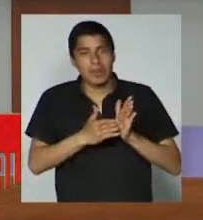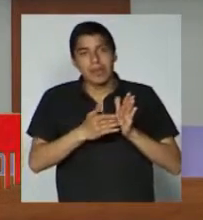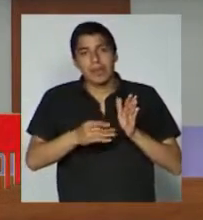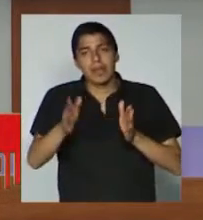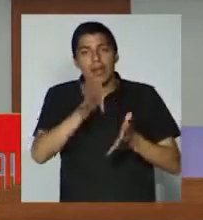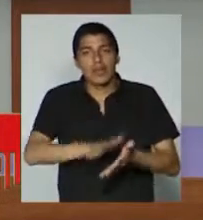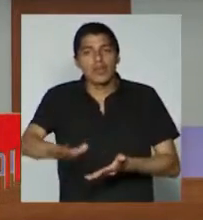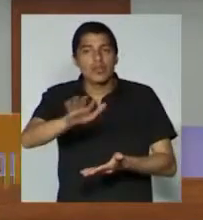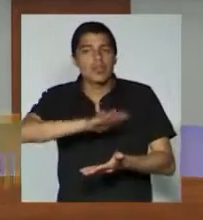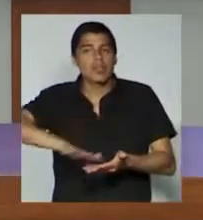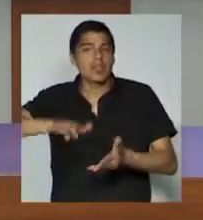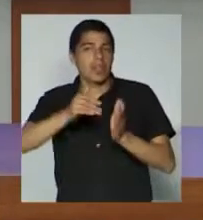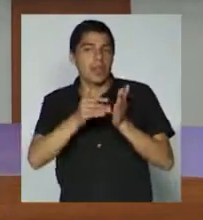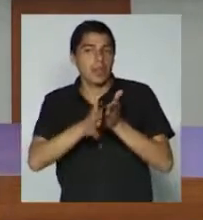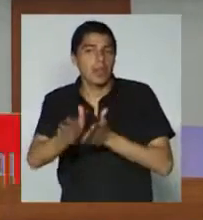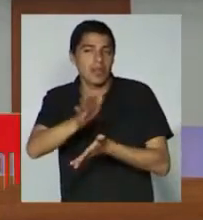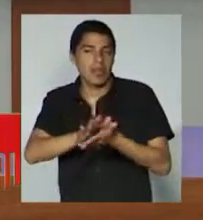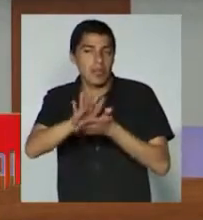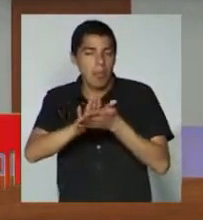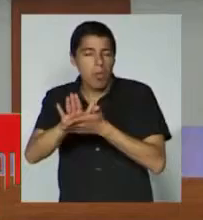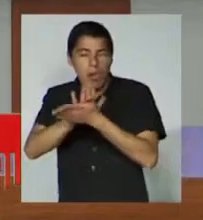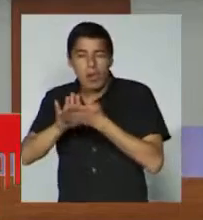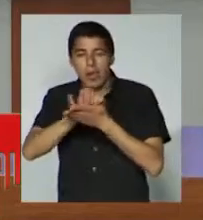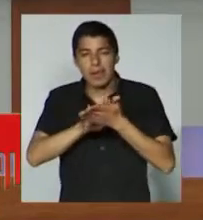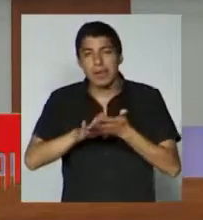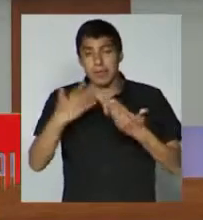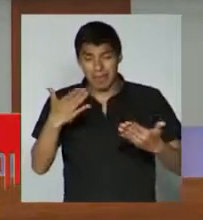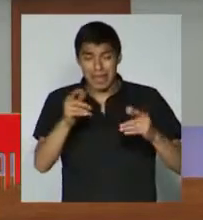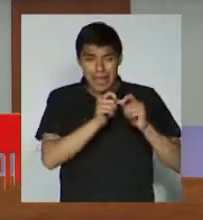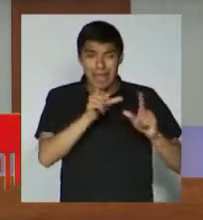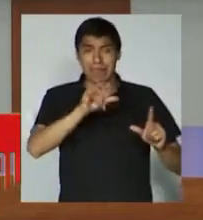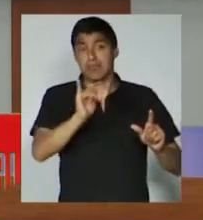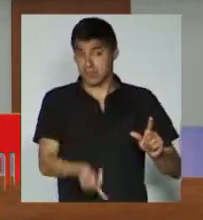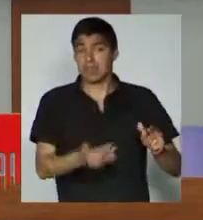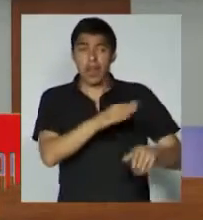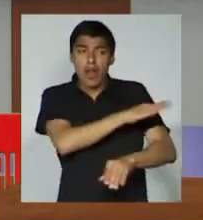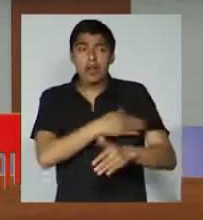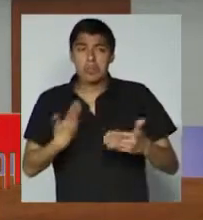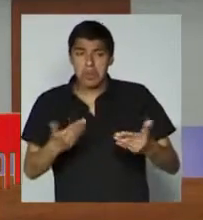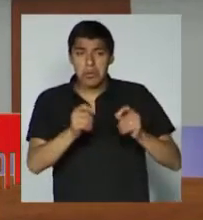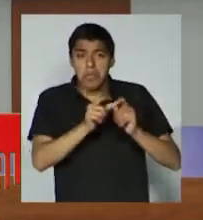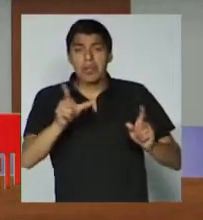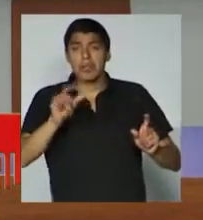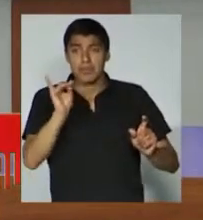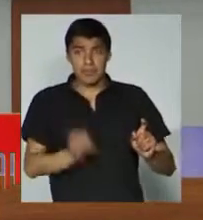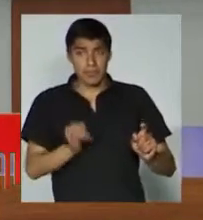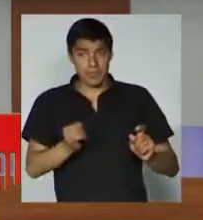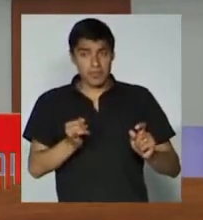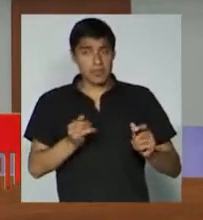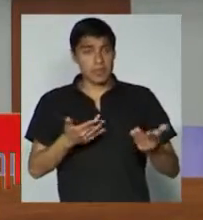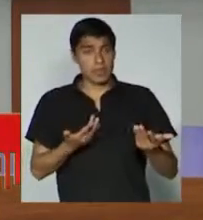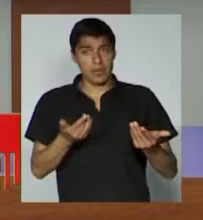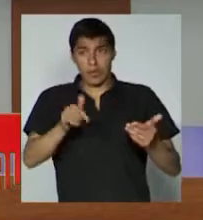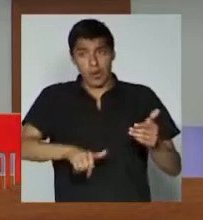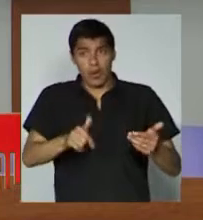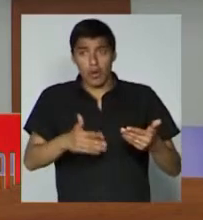social, cómo se vaya manejando el humor social y lo que va a pasar. ¿Tiene posibilidad de crecer? Sí. ¿Tiene posibilidad de crecer Scioli? Sí. O sea, hoy en punta